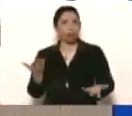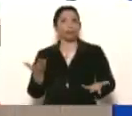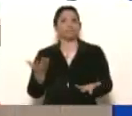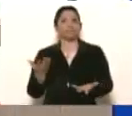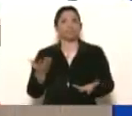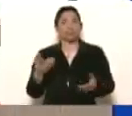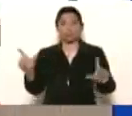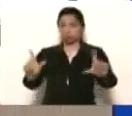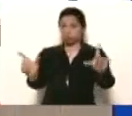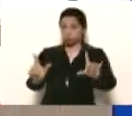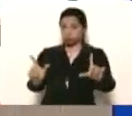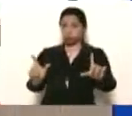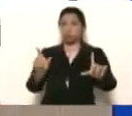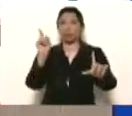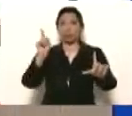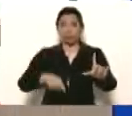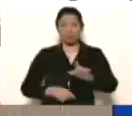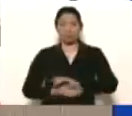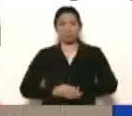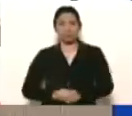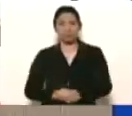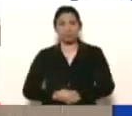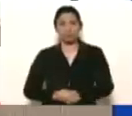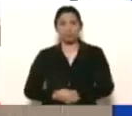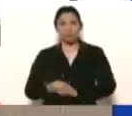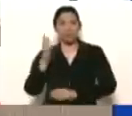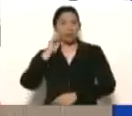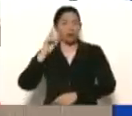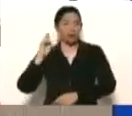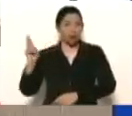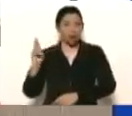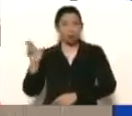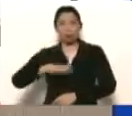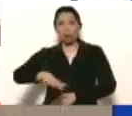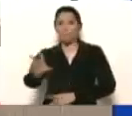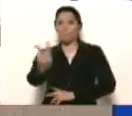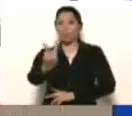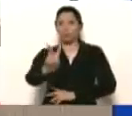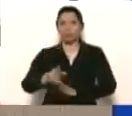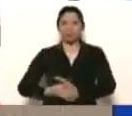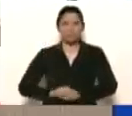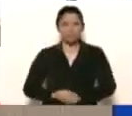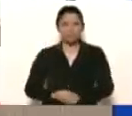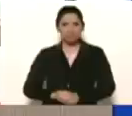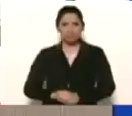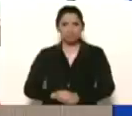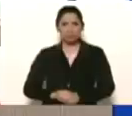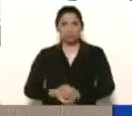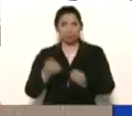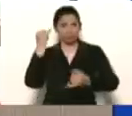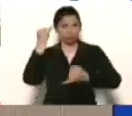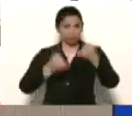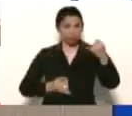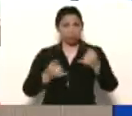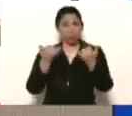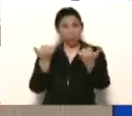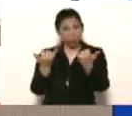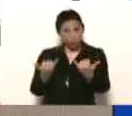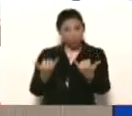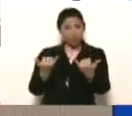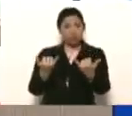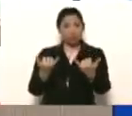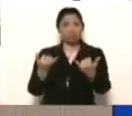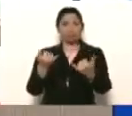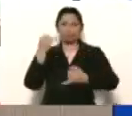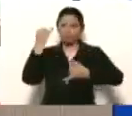pantallas de televisión y en la emisora emisoras de radio de todavenezuela al haber culminado como acaba de culminar la